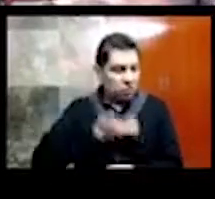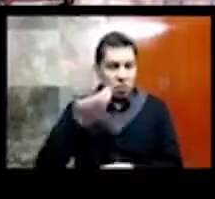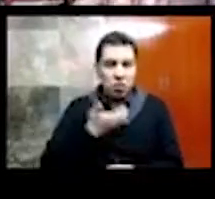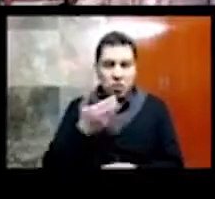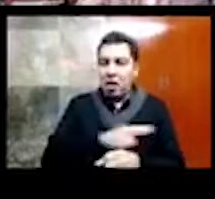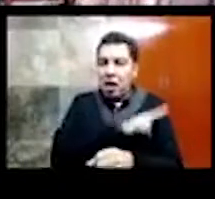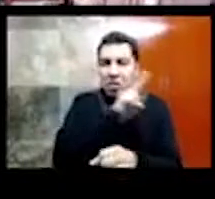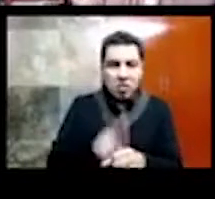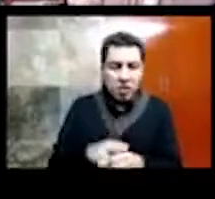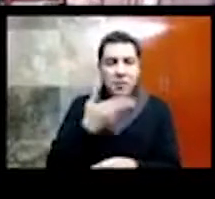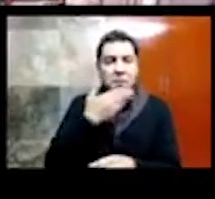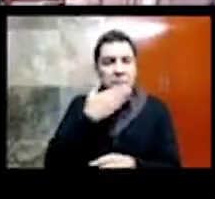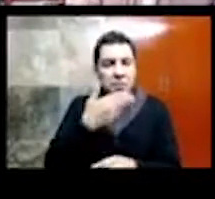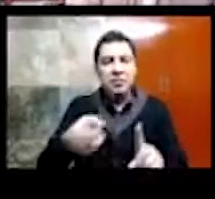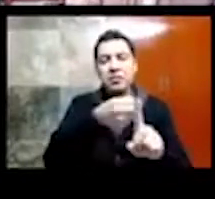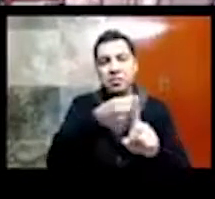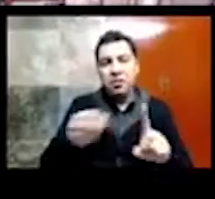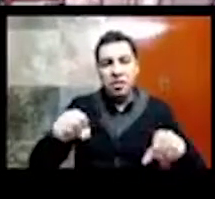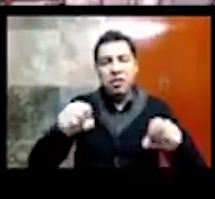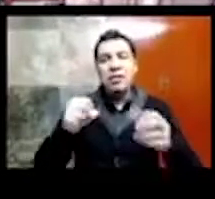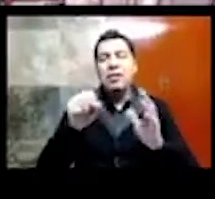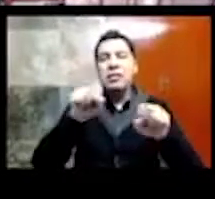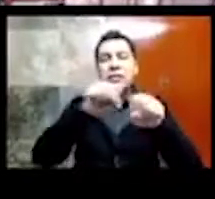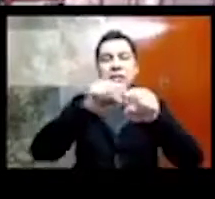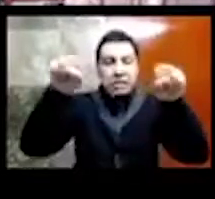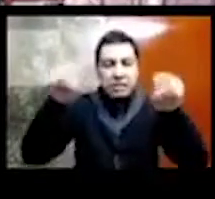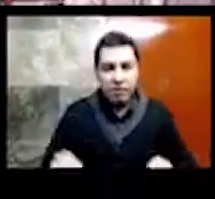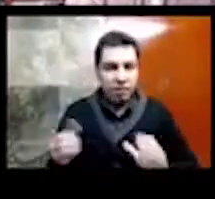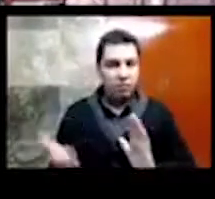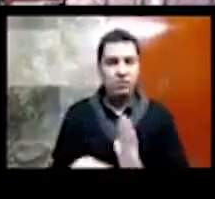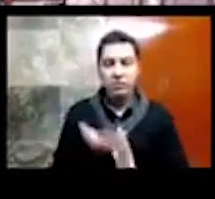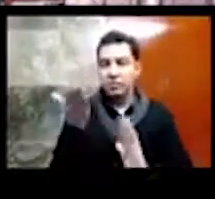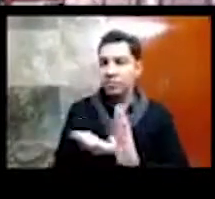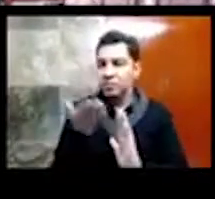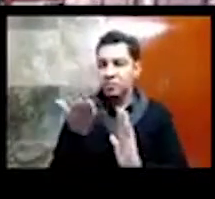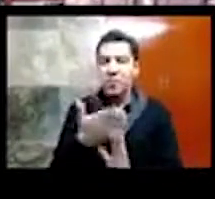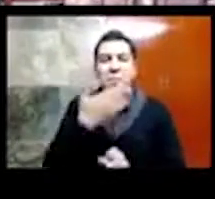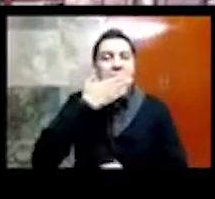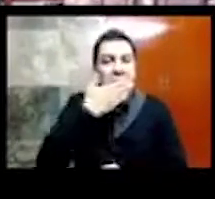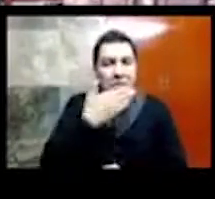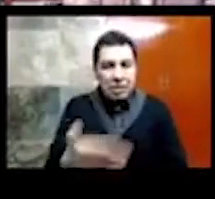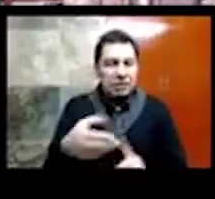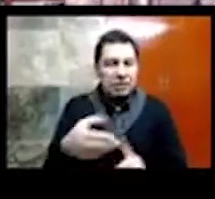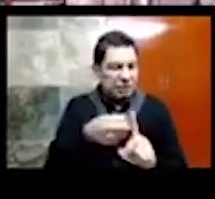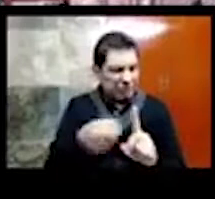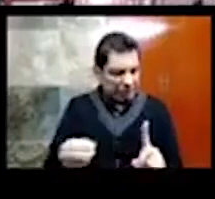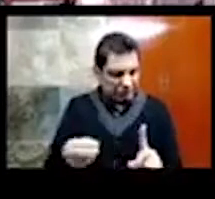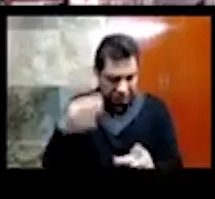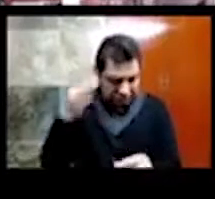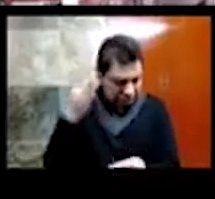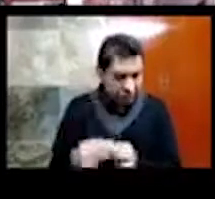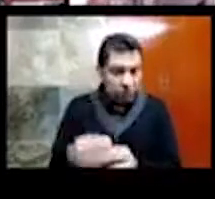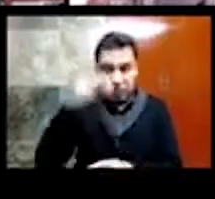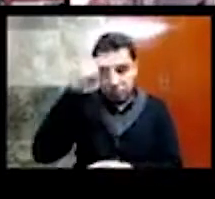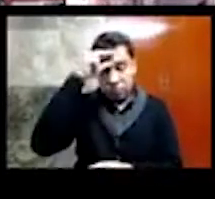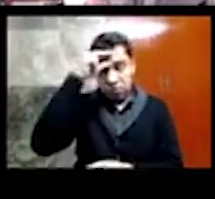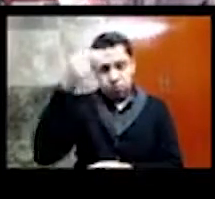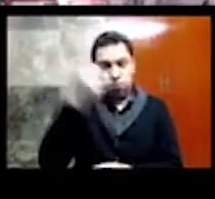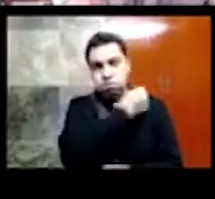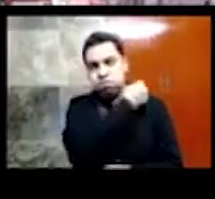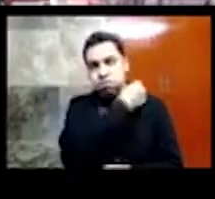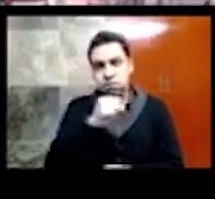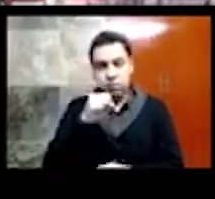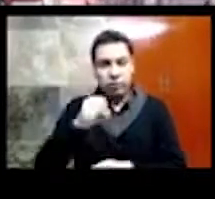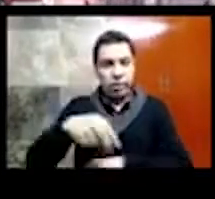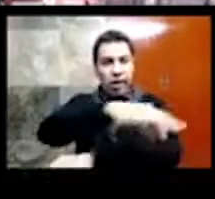naturaleza y su sistema constructivo. Esta es una vocación, una irrenunciable vocación arquitectónica